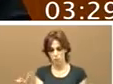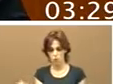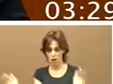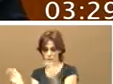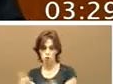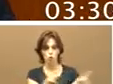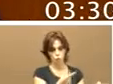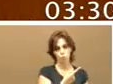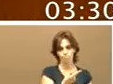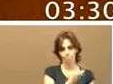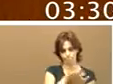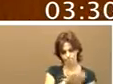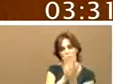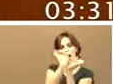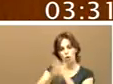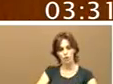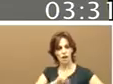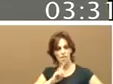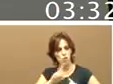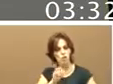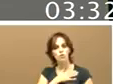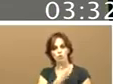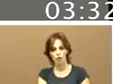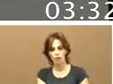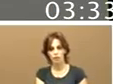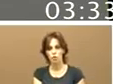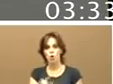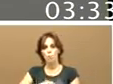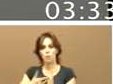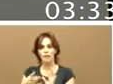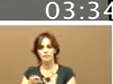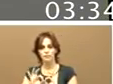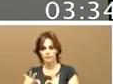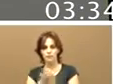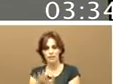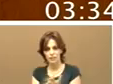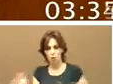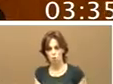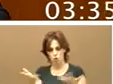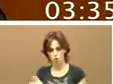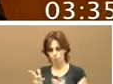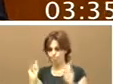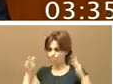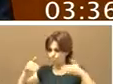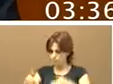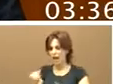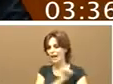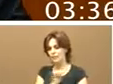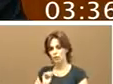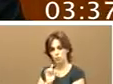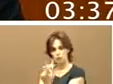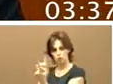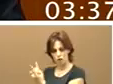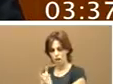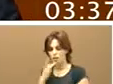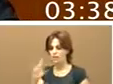dialogar que usted no quiere consensuar un plan de estímulo que va a centrar sus objetivos en la atención personalizada a